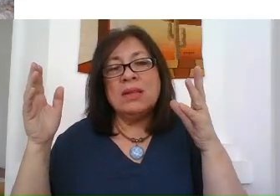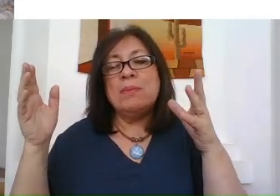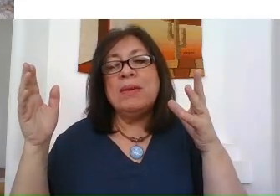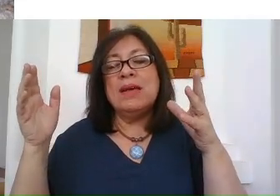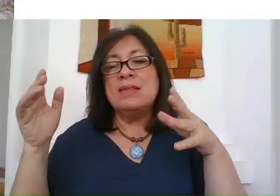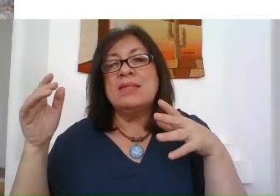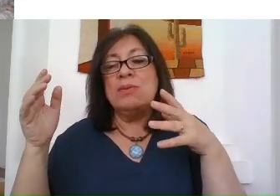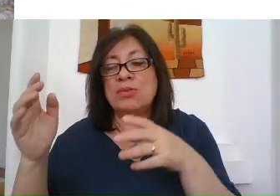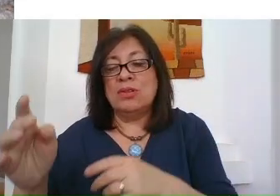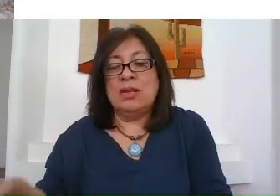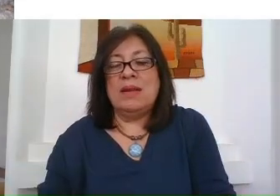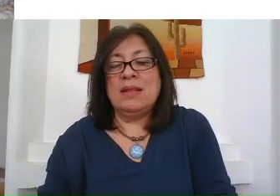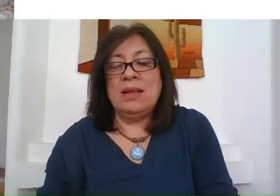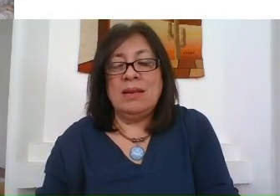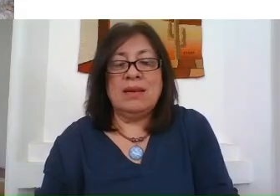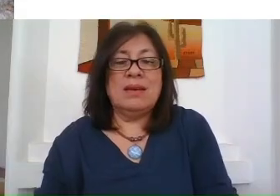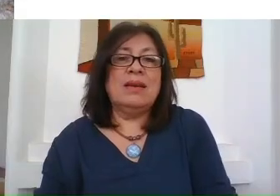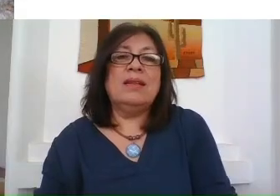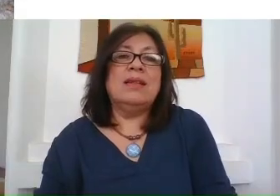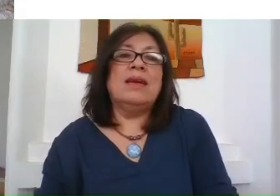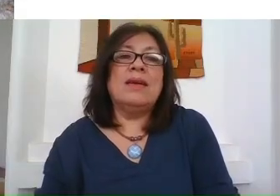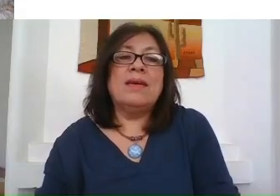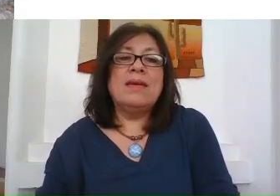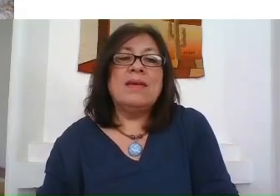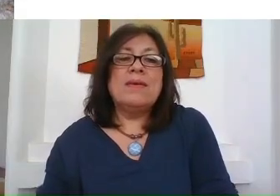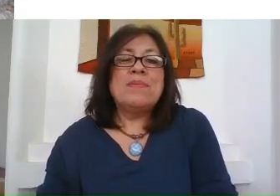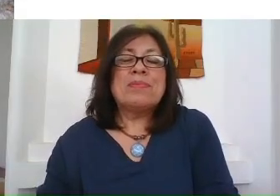una pauta típica del segundo trimestre,